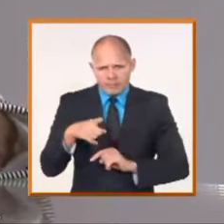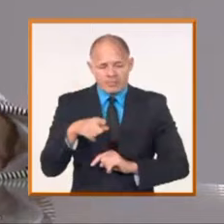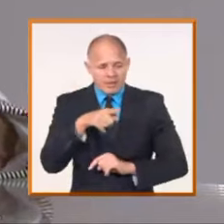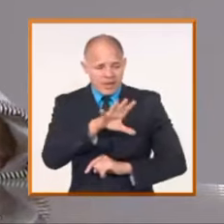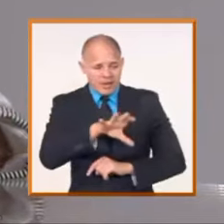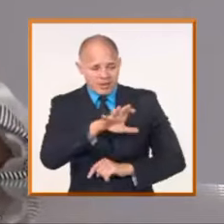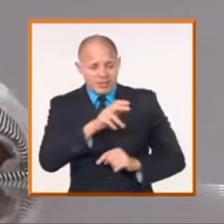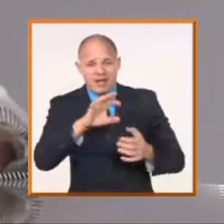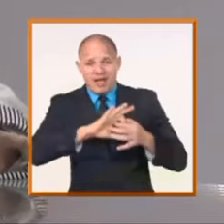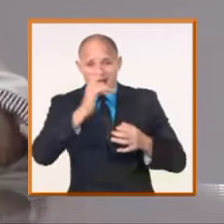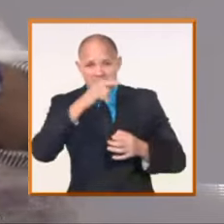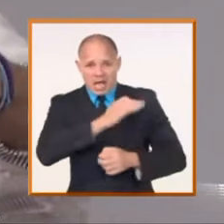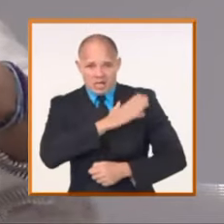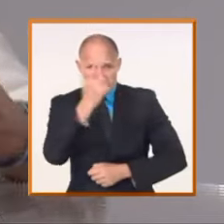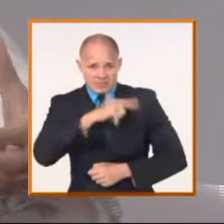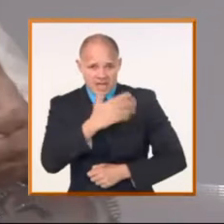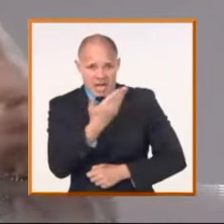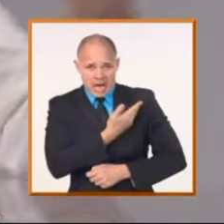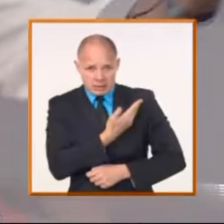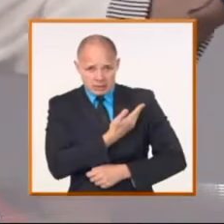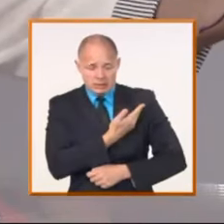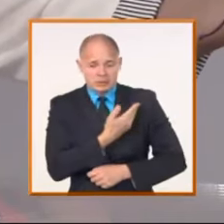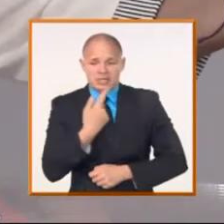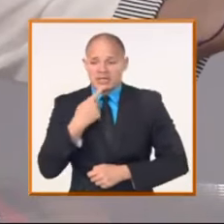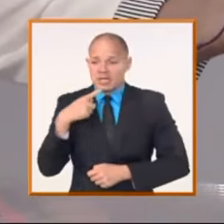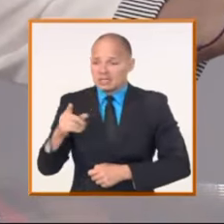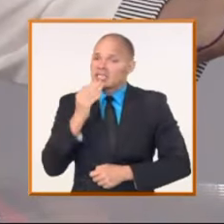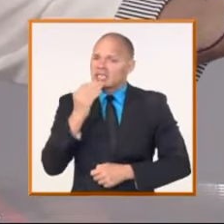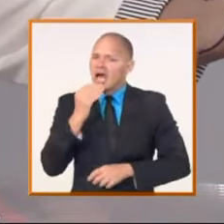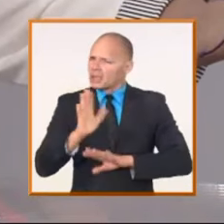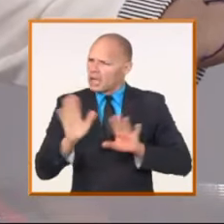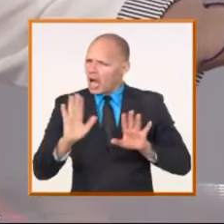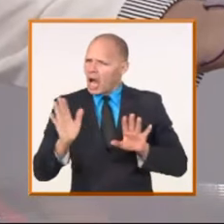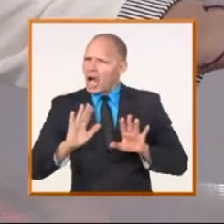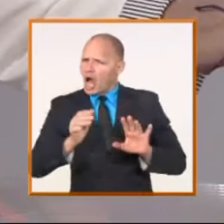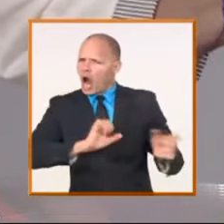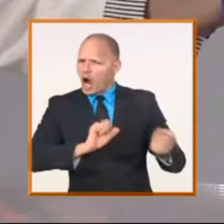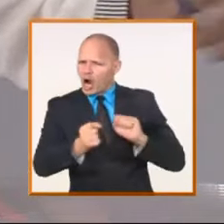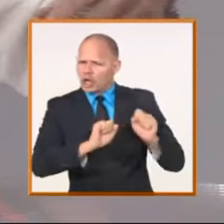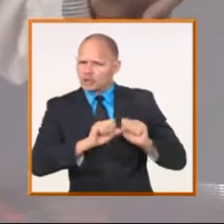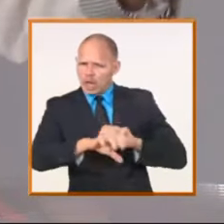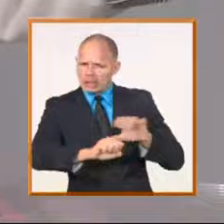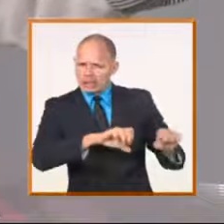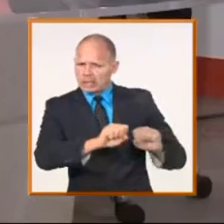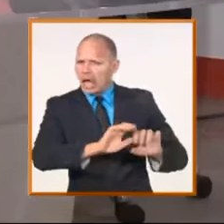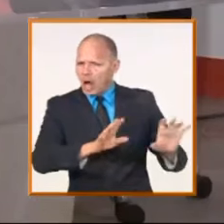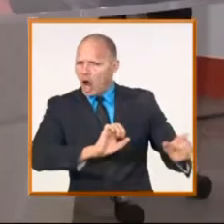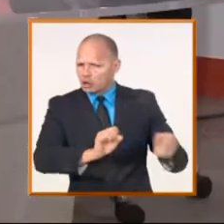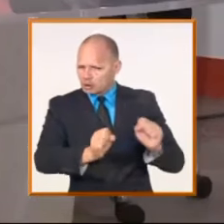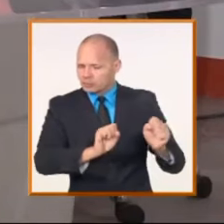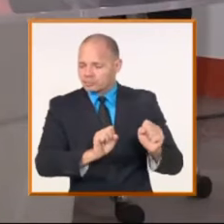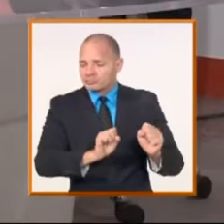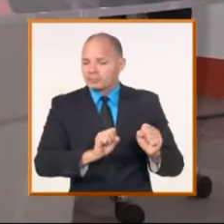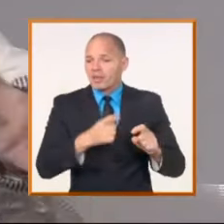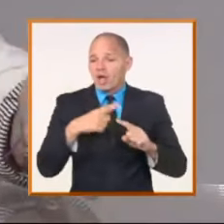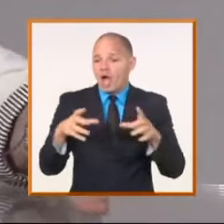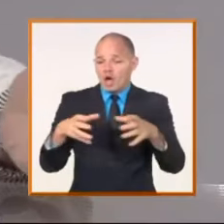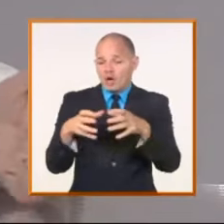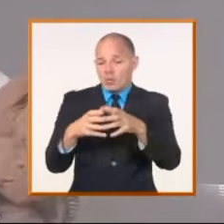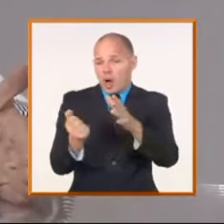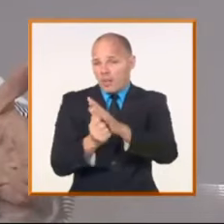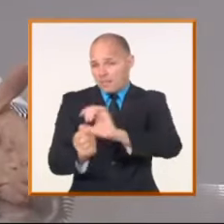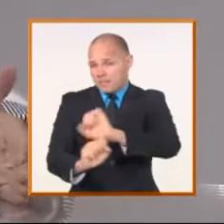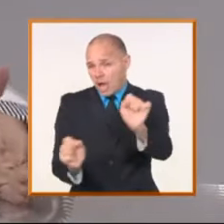punto Hamas, que además está entregando ahora rehenes, lo leí en Rusia, algo así,